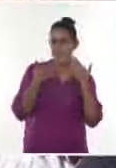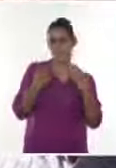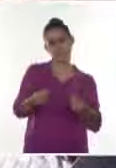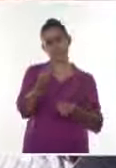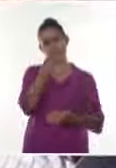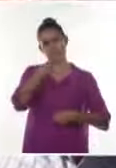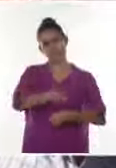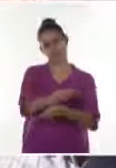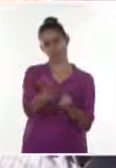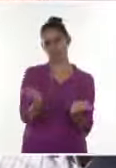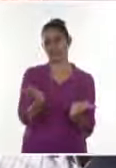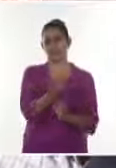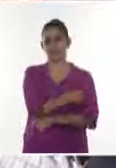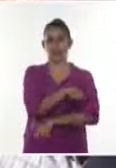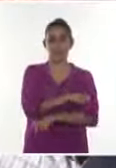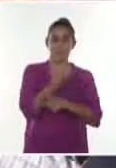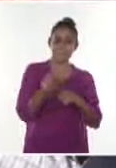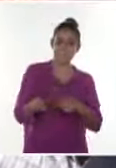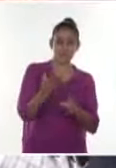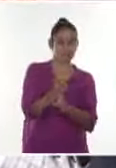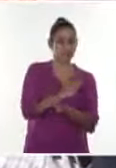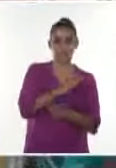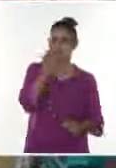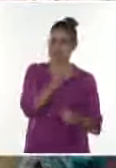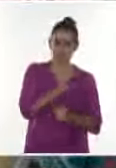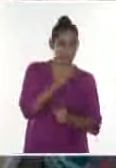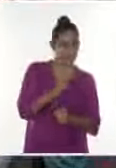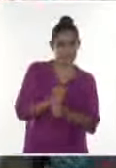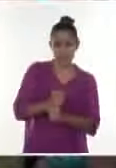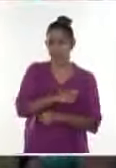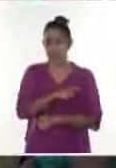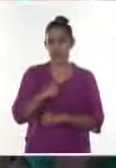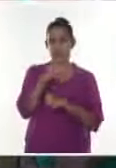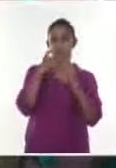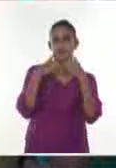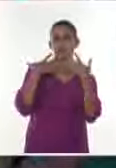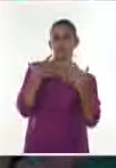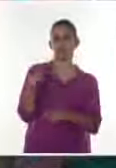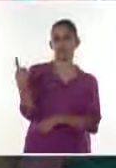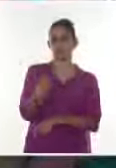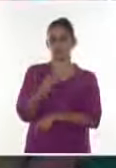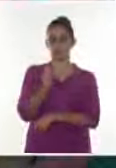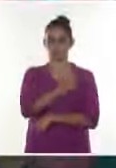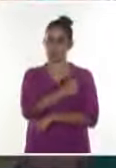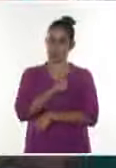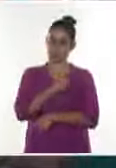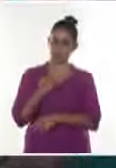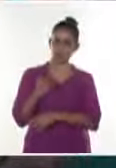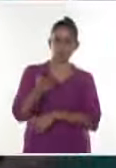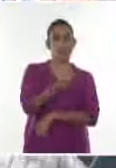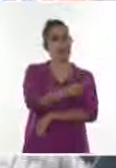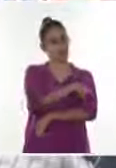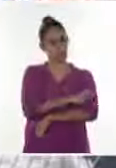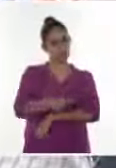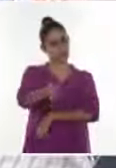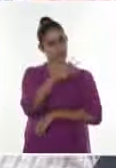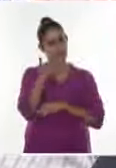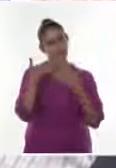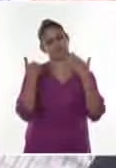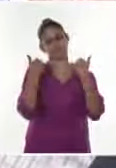de Palmira. Lo que tenemos que producir, trabajar para poder repartir con justicia social lo que nosotros mismos queremos. Y ustedes son un pueblo trabajador, ustedes